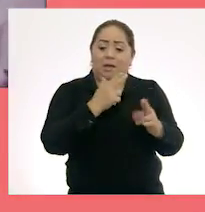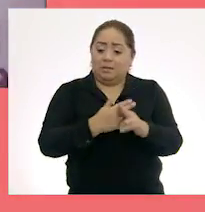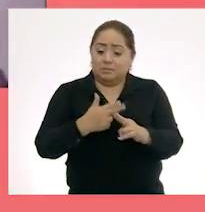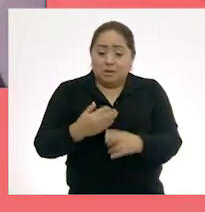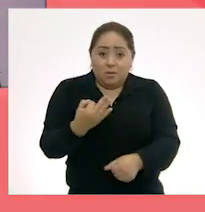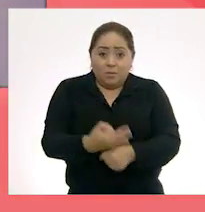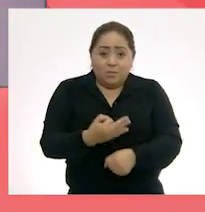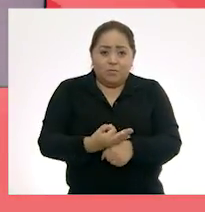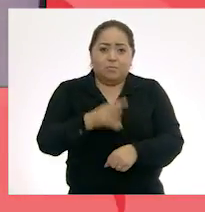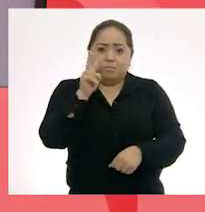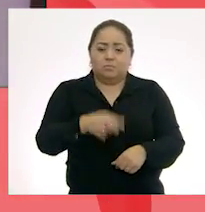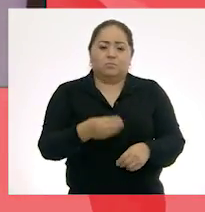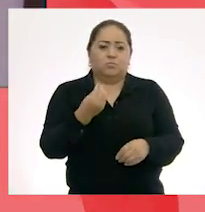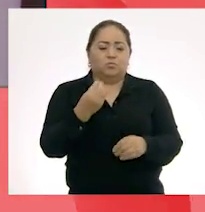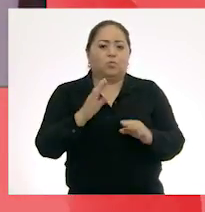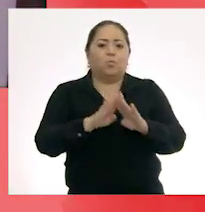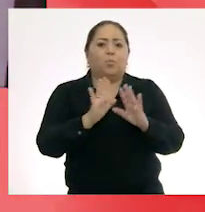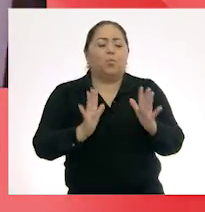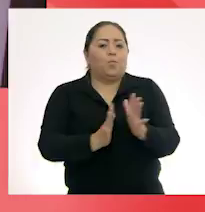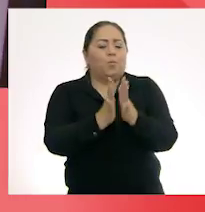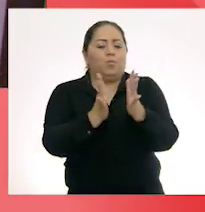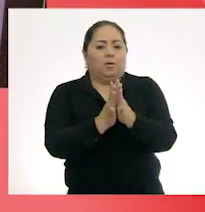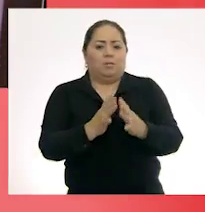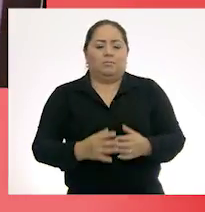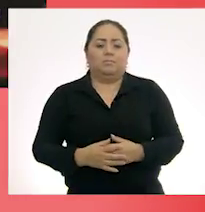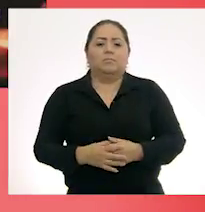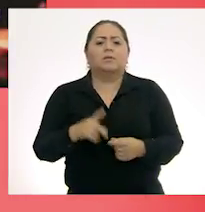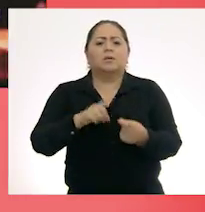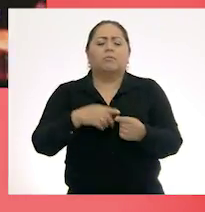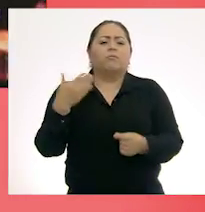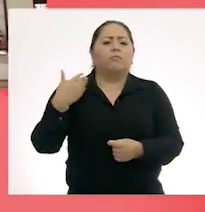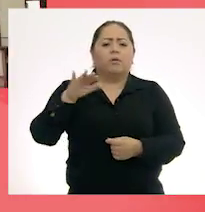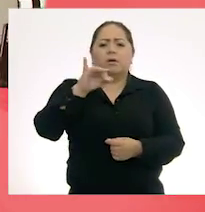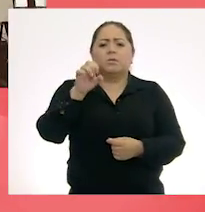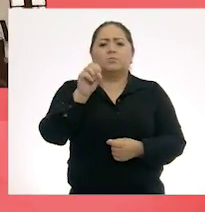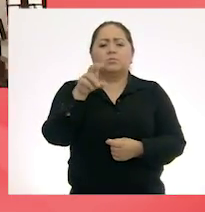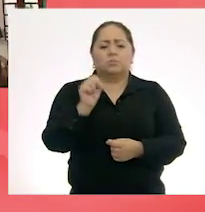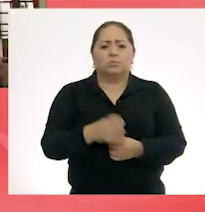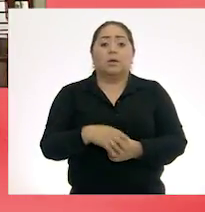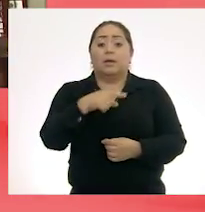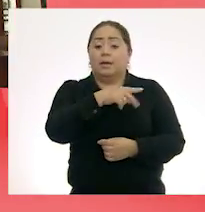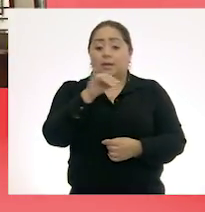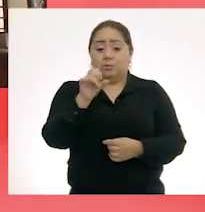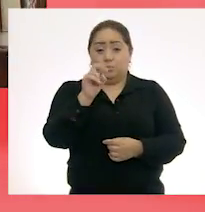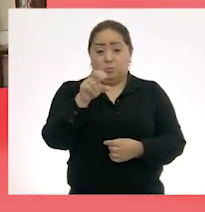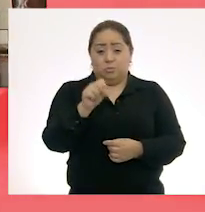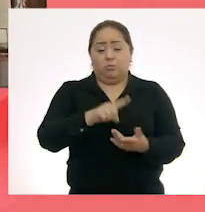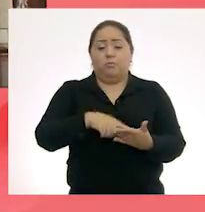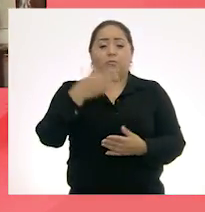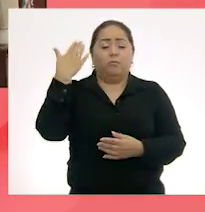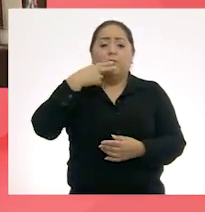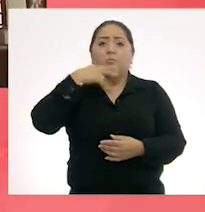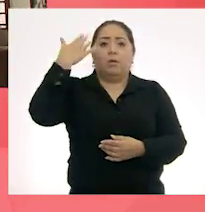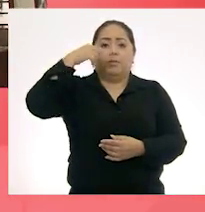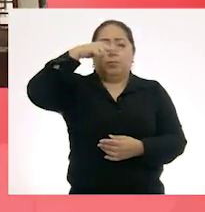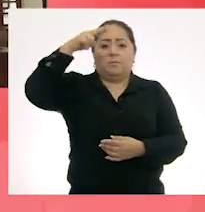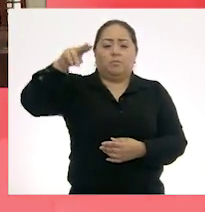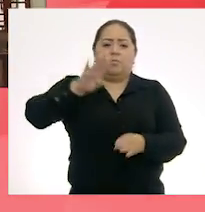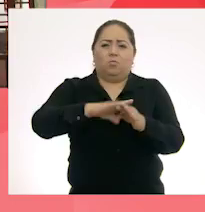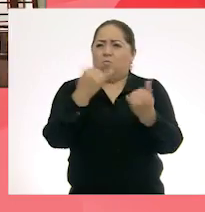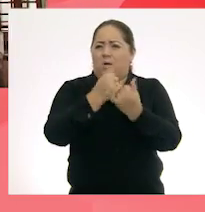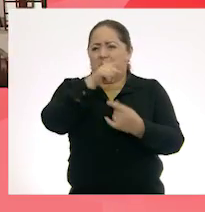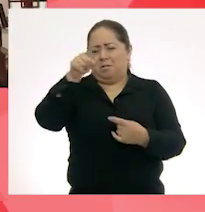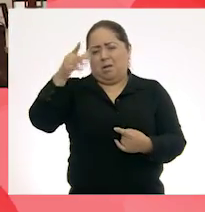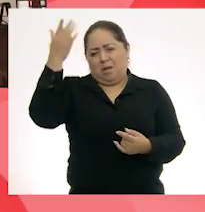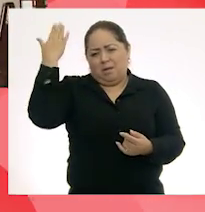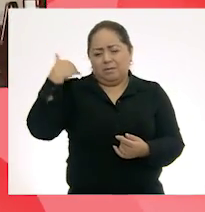fecha son muy populares. ¿Quién fue Jesús Helguera? Jesús Helguera fue un pintor, como muchos que